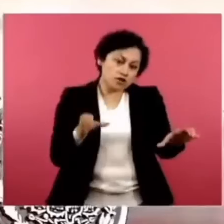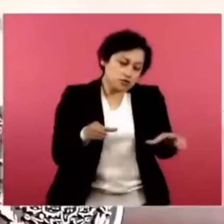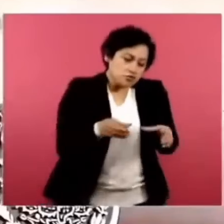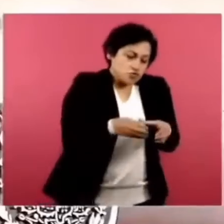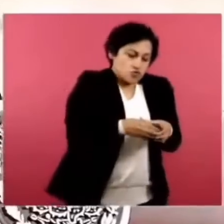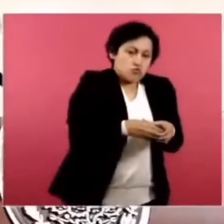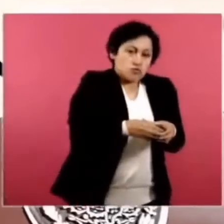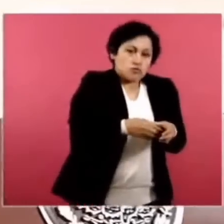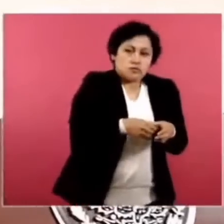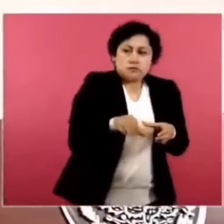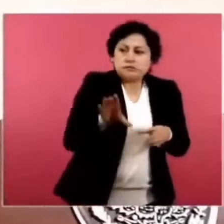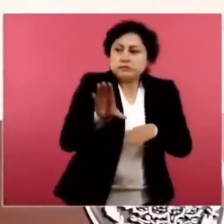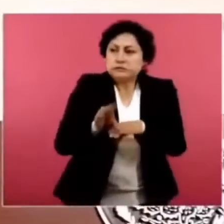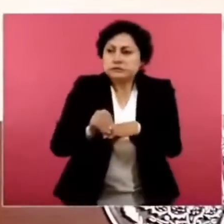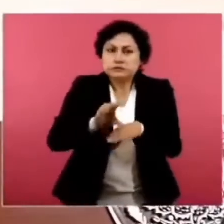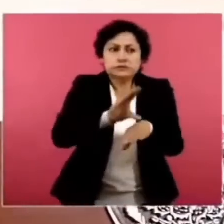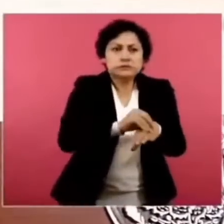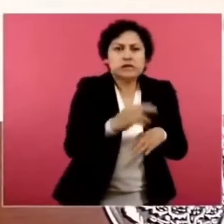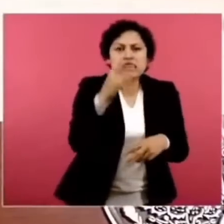pasaban un mensaje